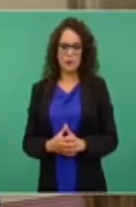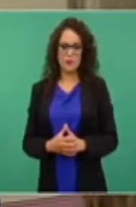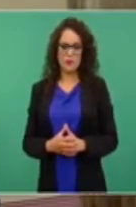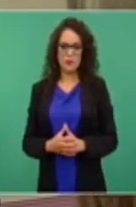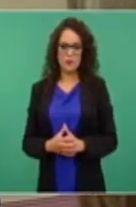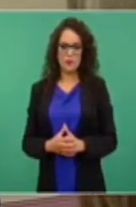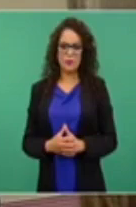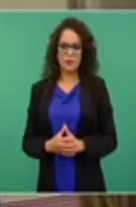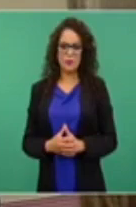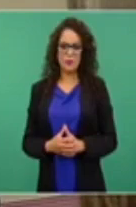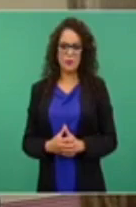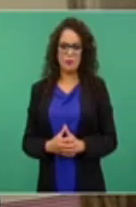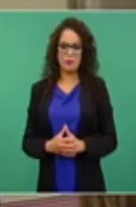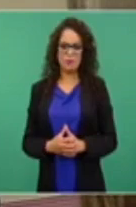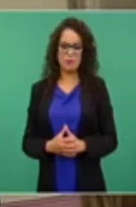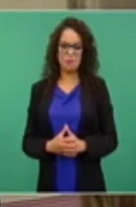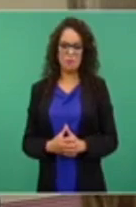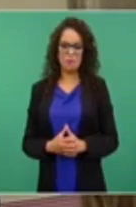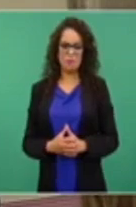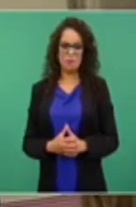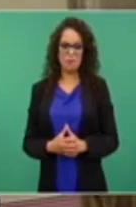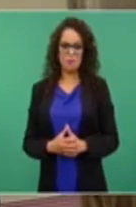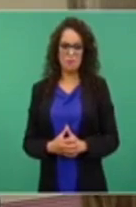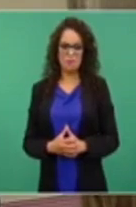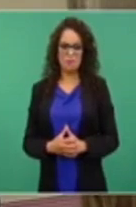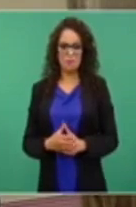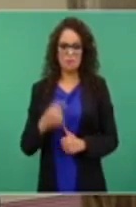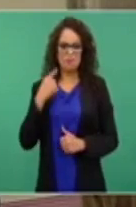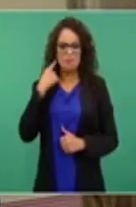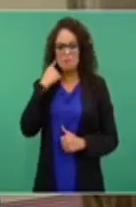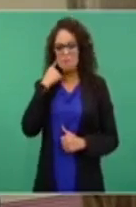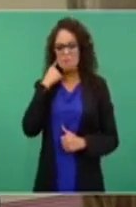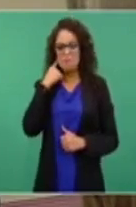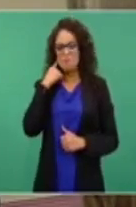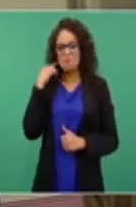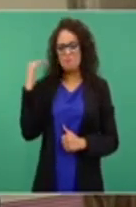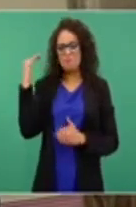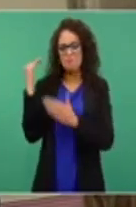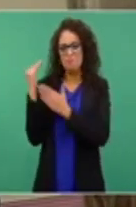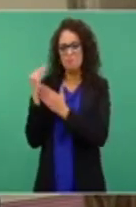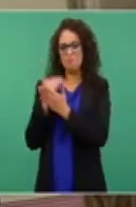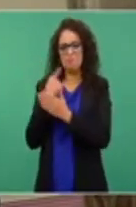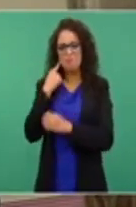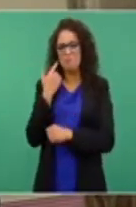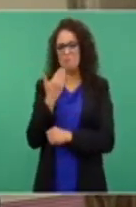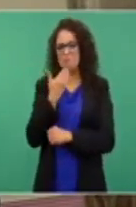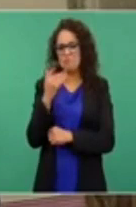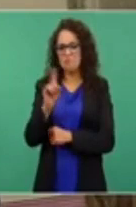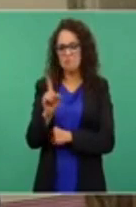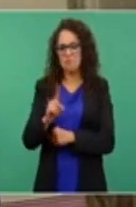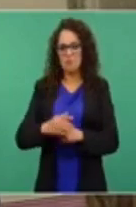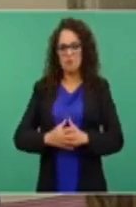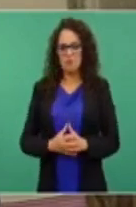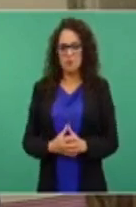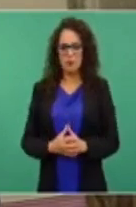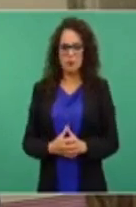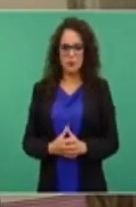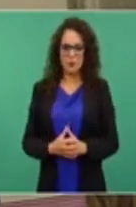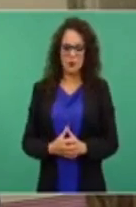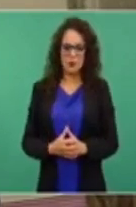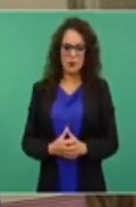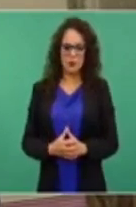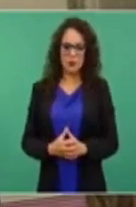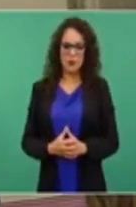años futuros algunos malos mexicanos identificados con las peores causas del país intentarán por medios